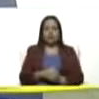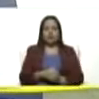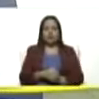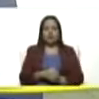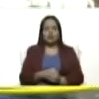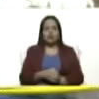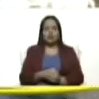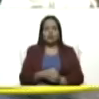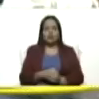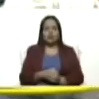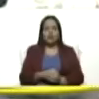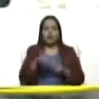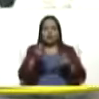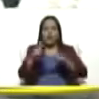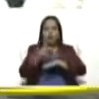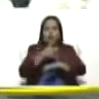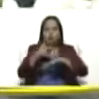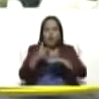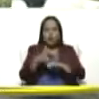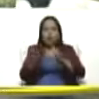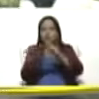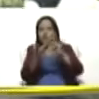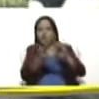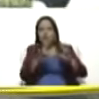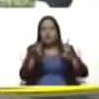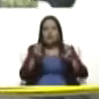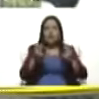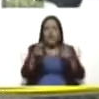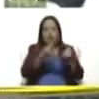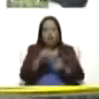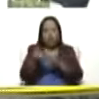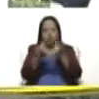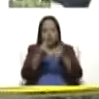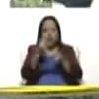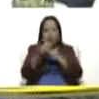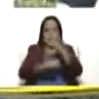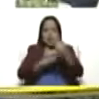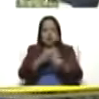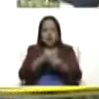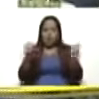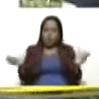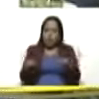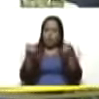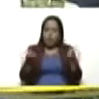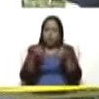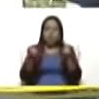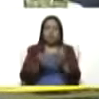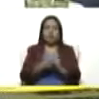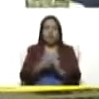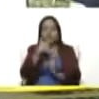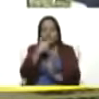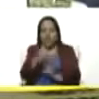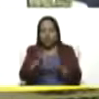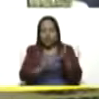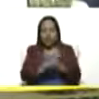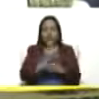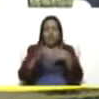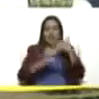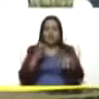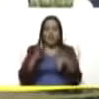conectado con la nueva economía que están haciendo, que sea promotor, facilitador de la actividad